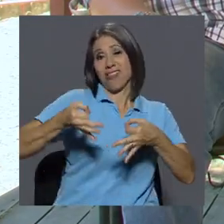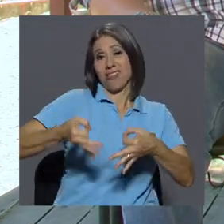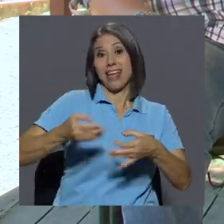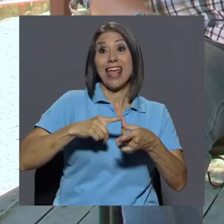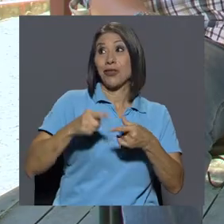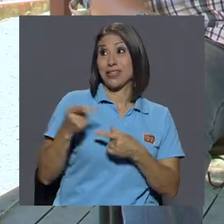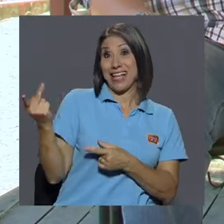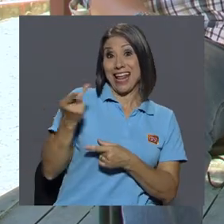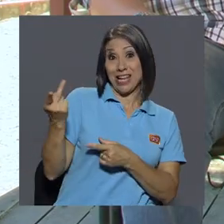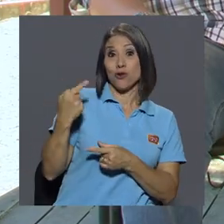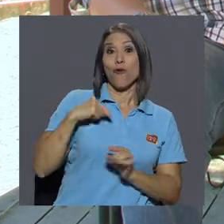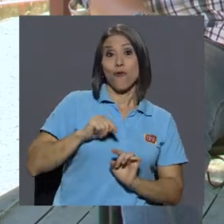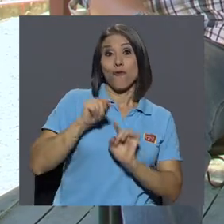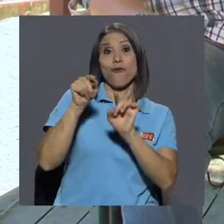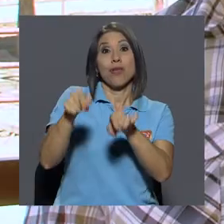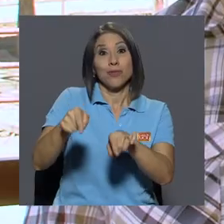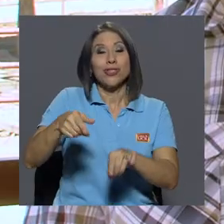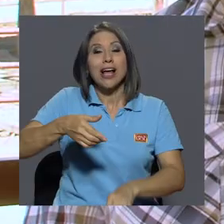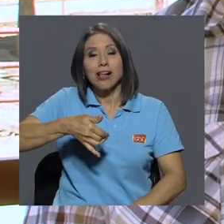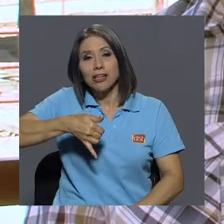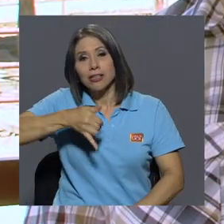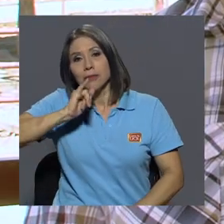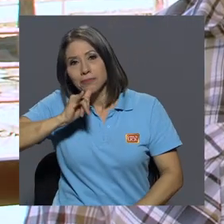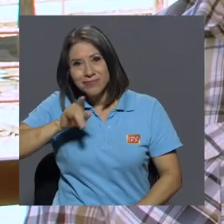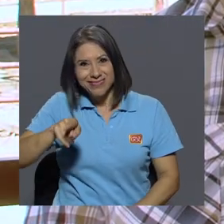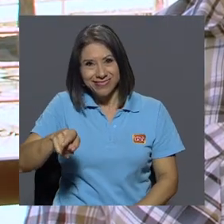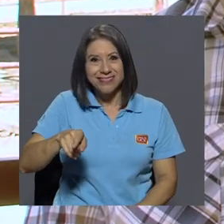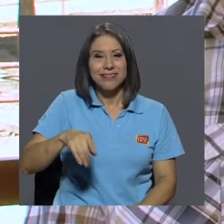a la barrera. Me dice, vea, Willa,